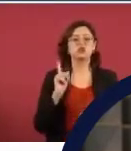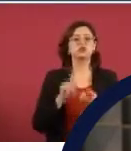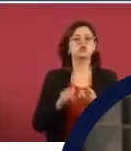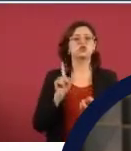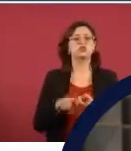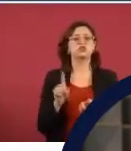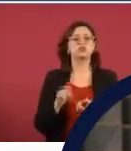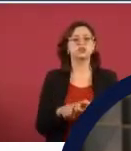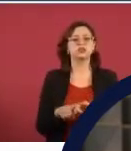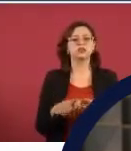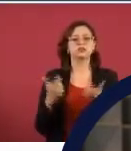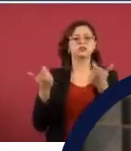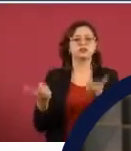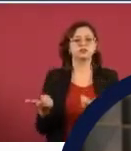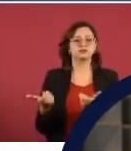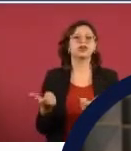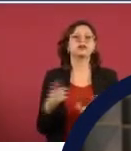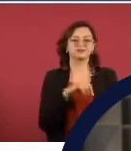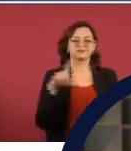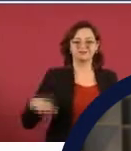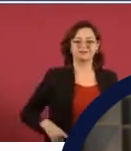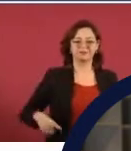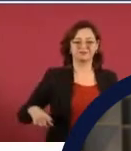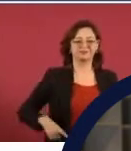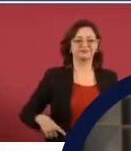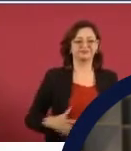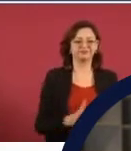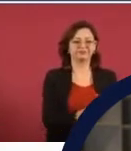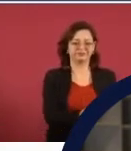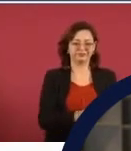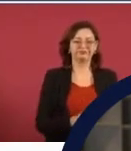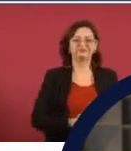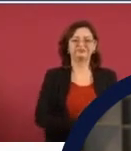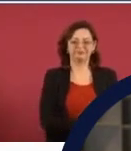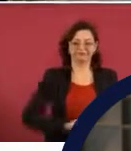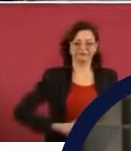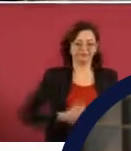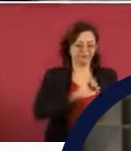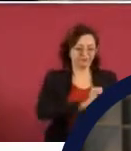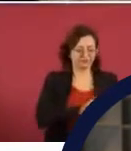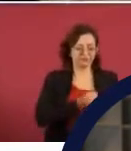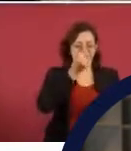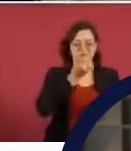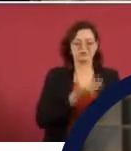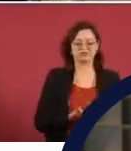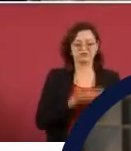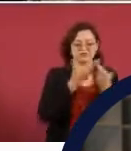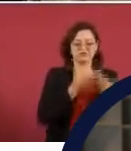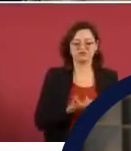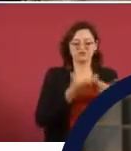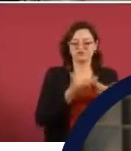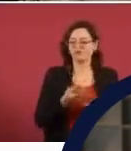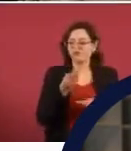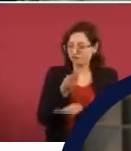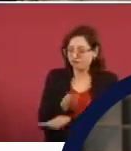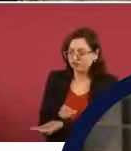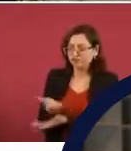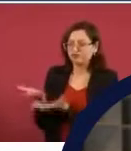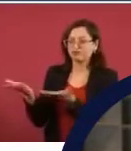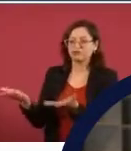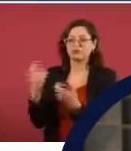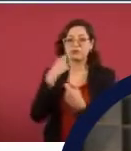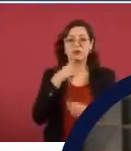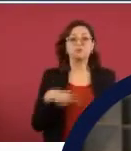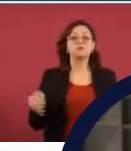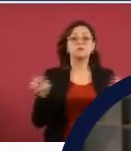fue, pues, desde luego, lo de Texcoco, la forma en que se tomó esa decisión, y muchas otras que se han venido tomando